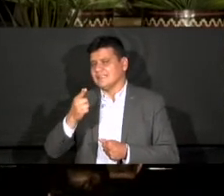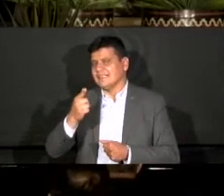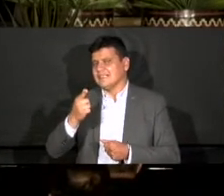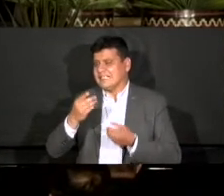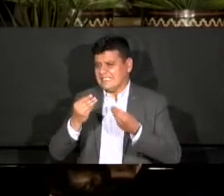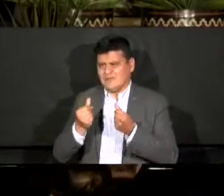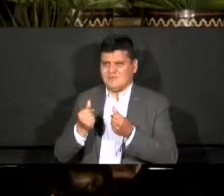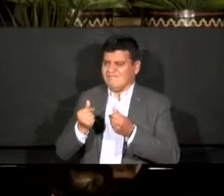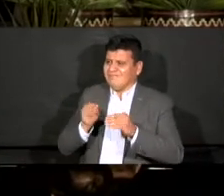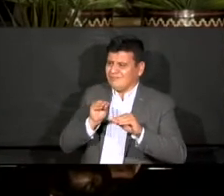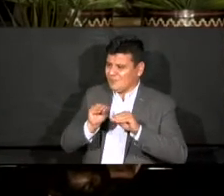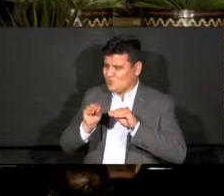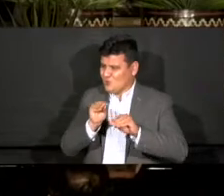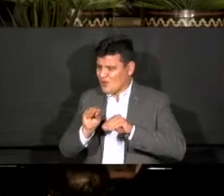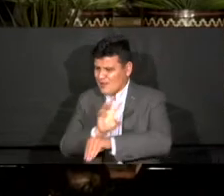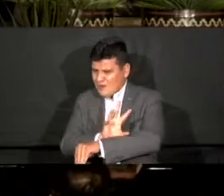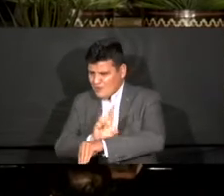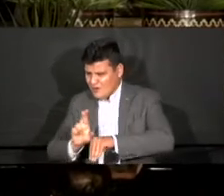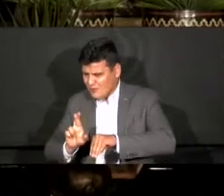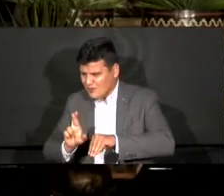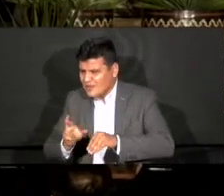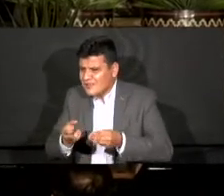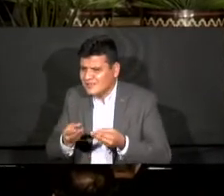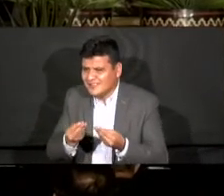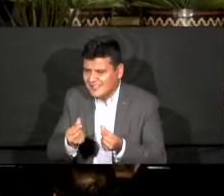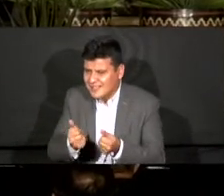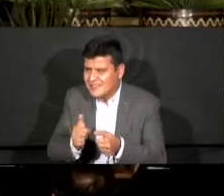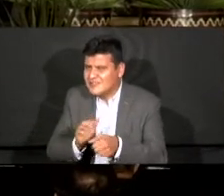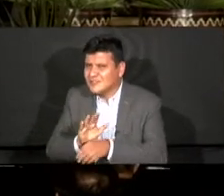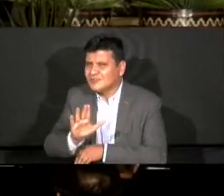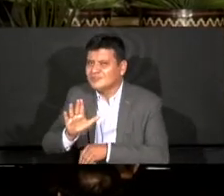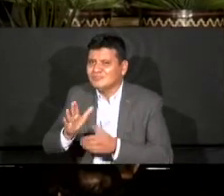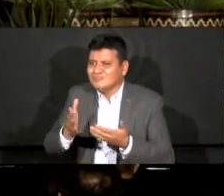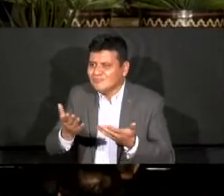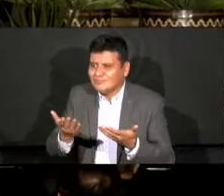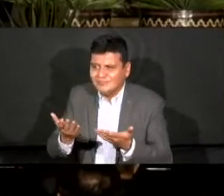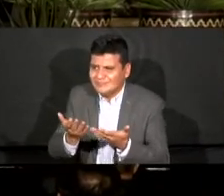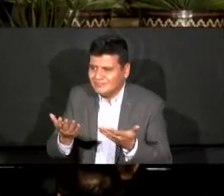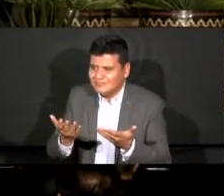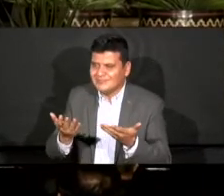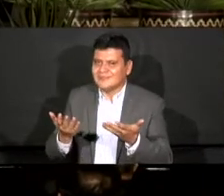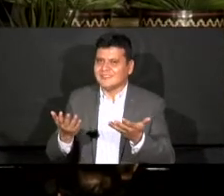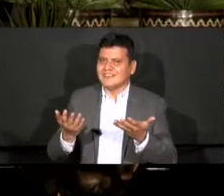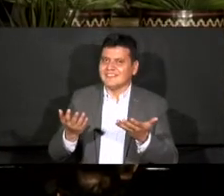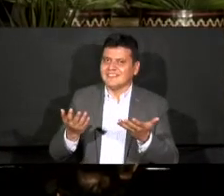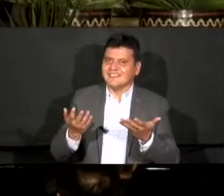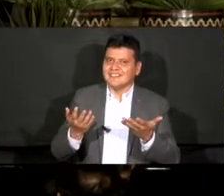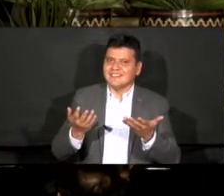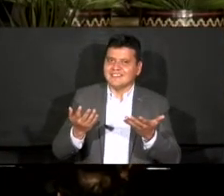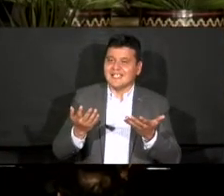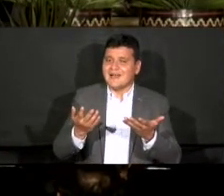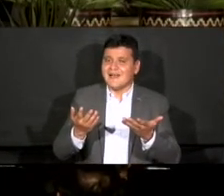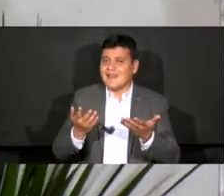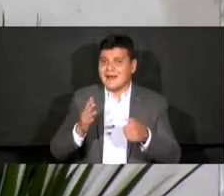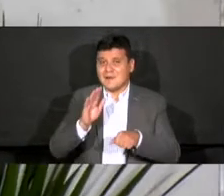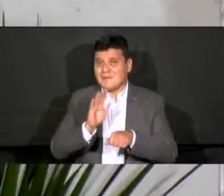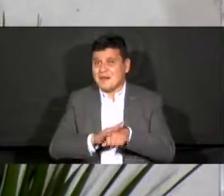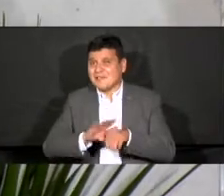debidos. Y además, de ese 70% que no se fiscalizaba,